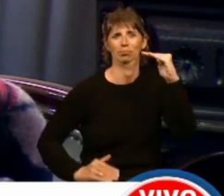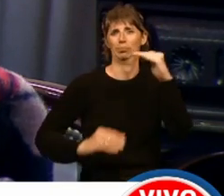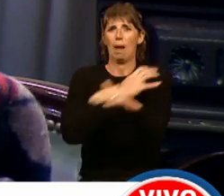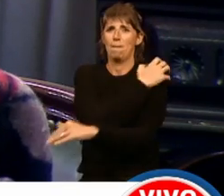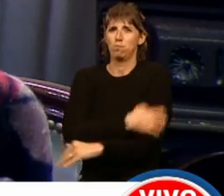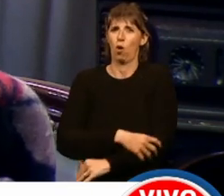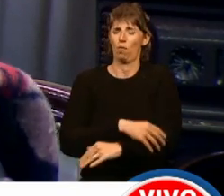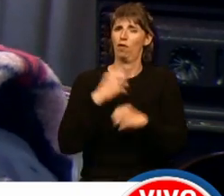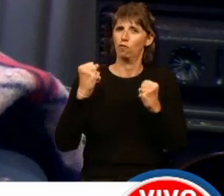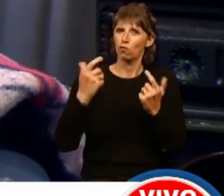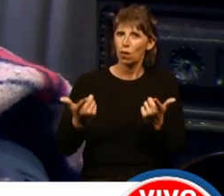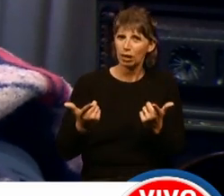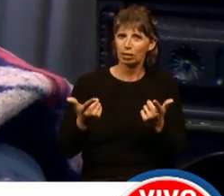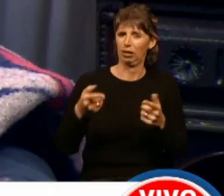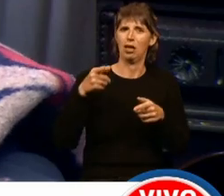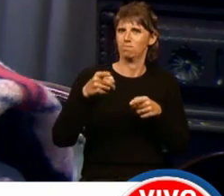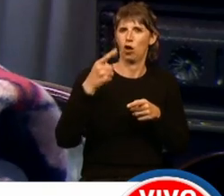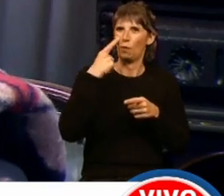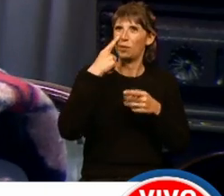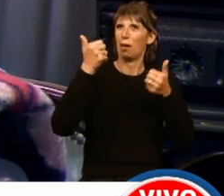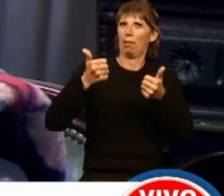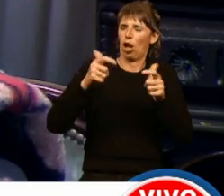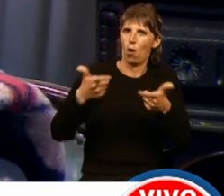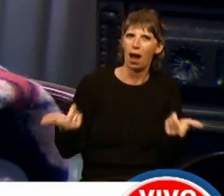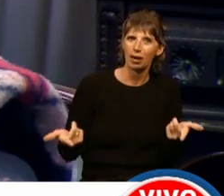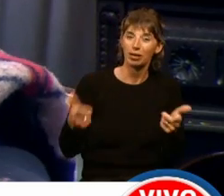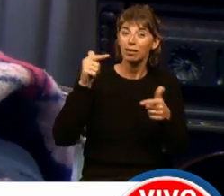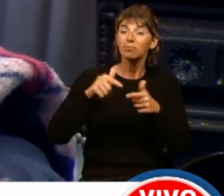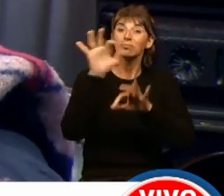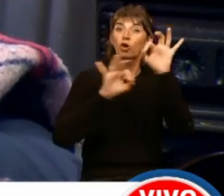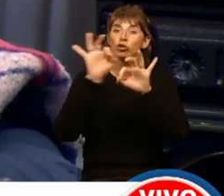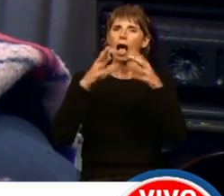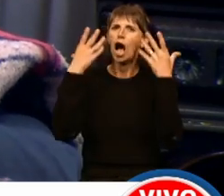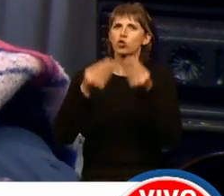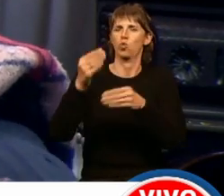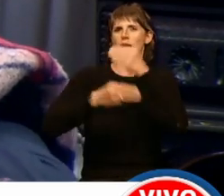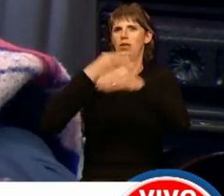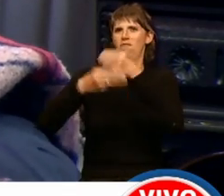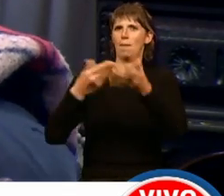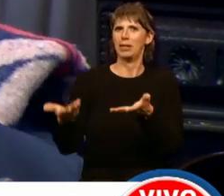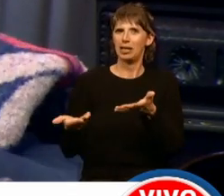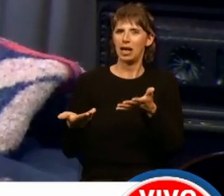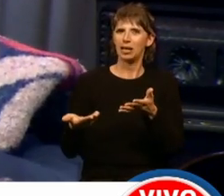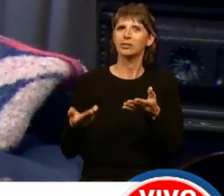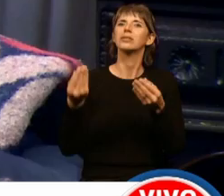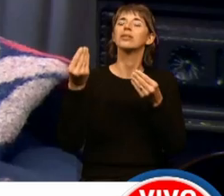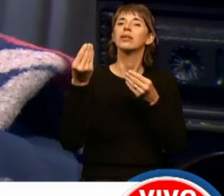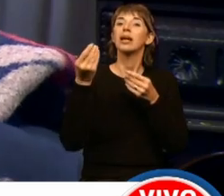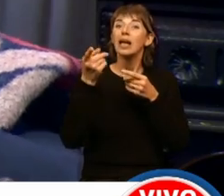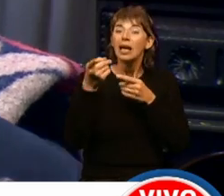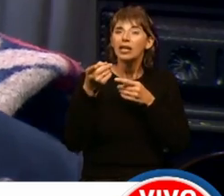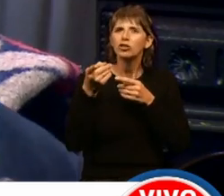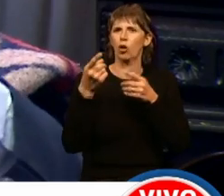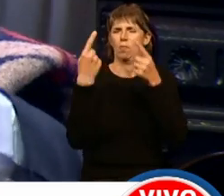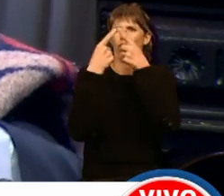este proyecto trae un beneficio directo a esas familias ese beneficio directo que toda la familia muy distinto de